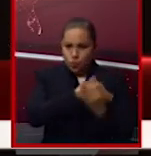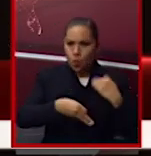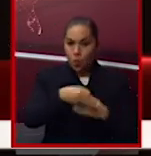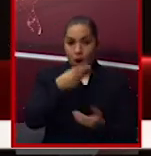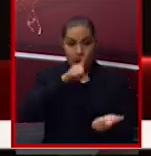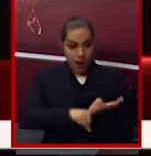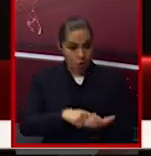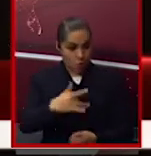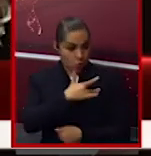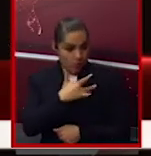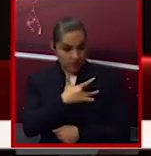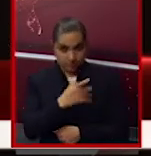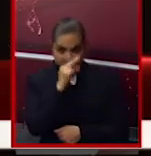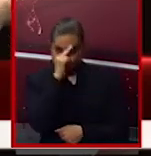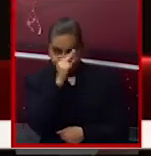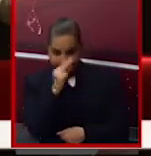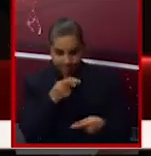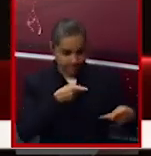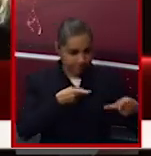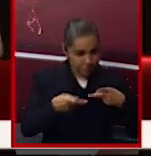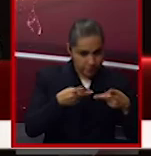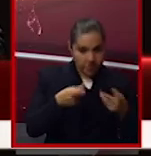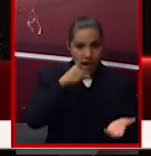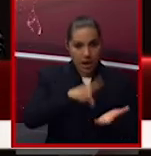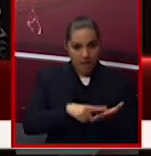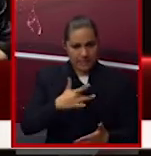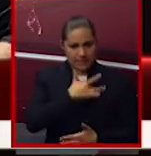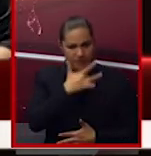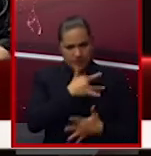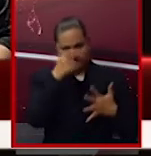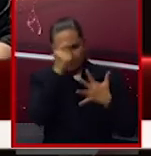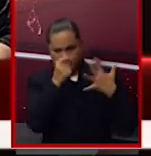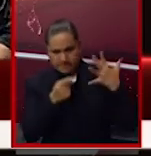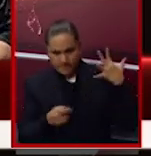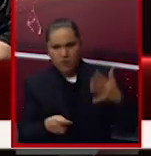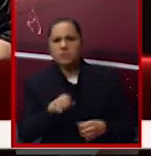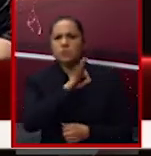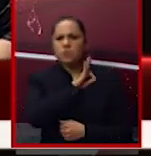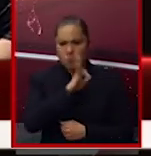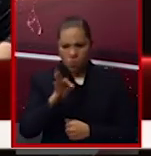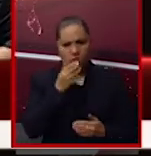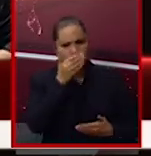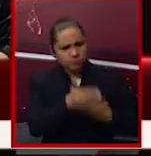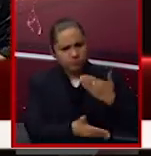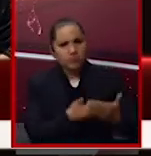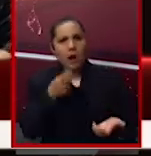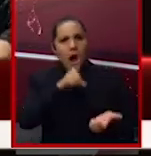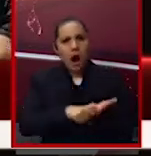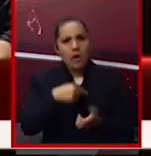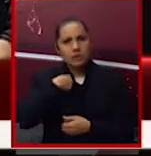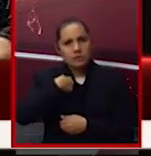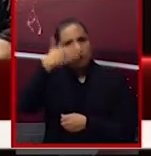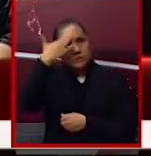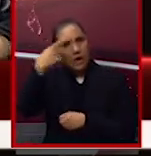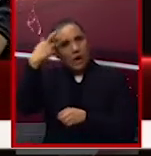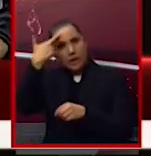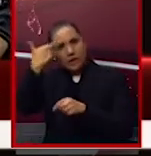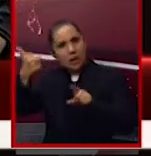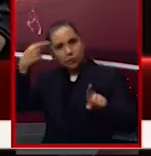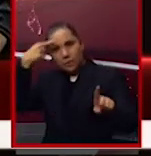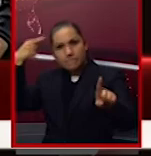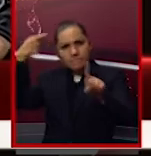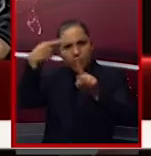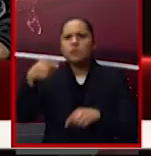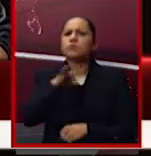corazón inteligente y convicciones indubitables, cuando se tiene un porqué, se puede enfrentar